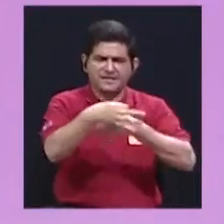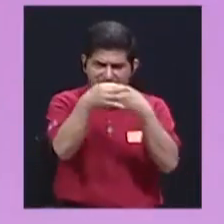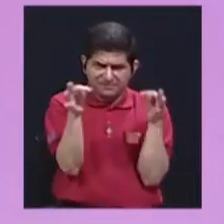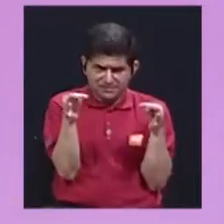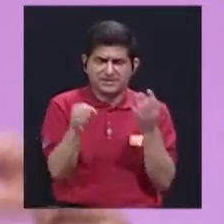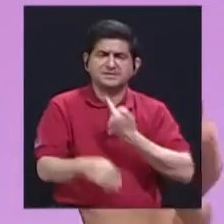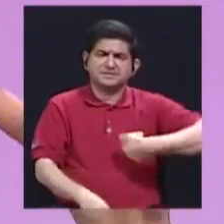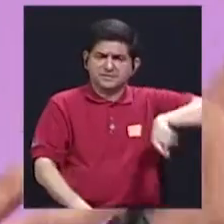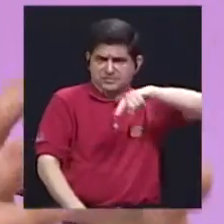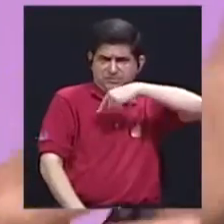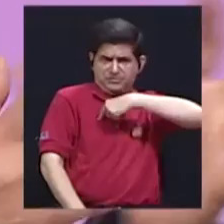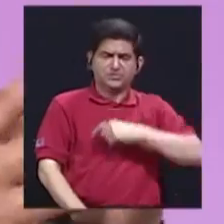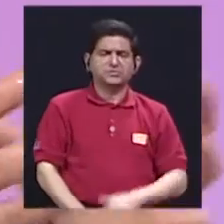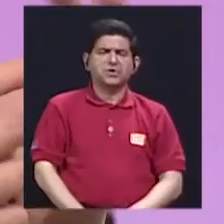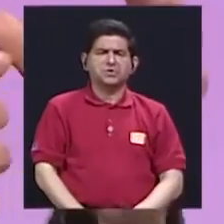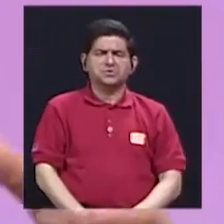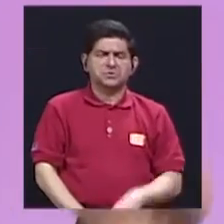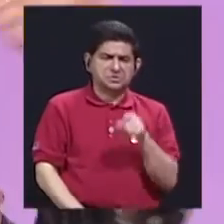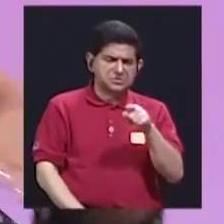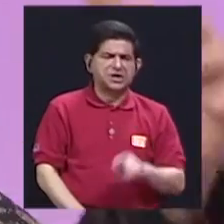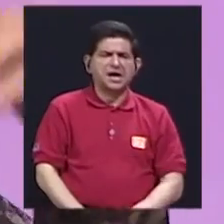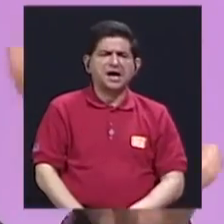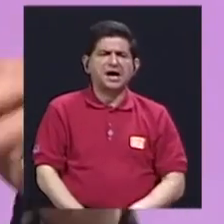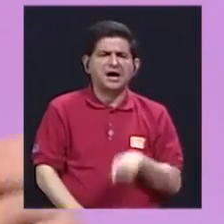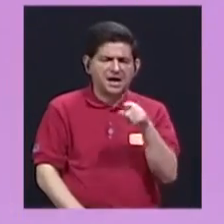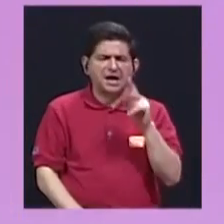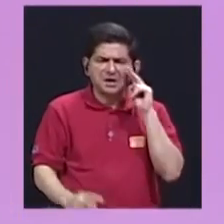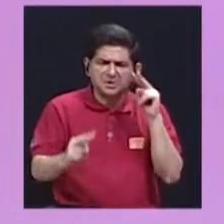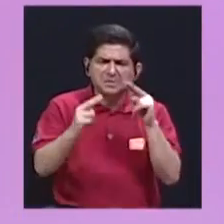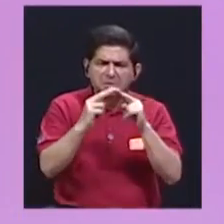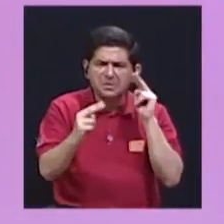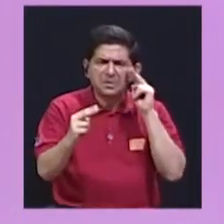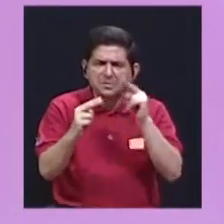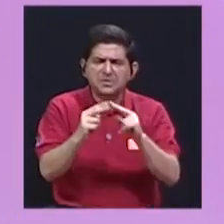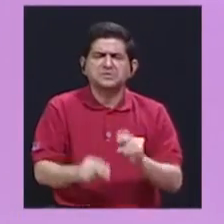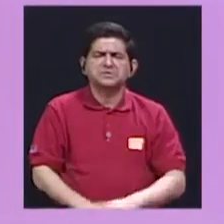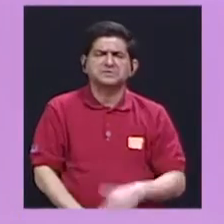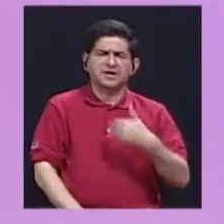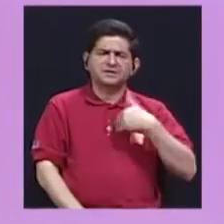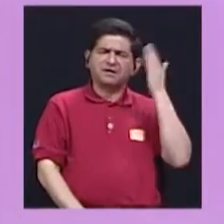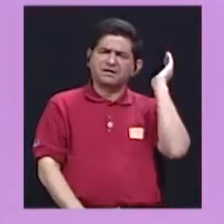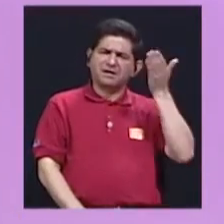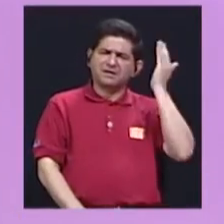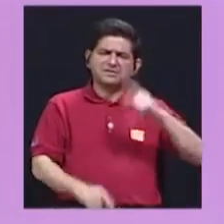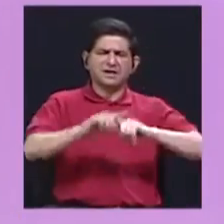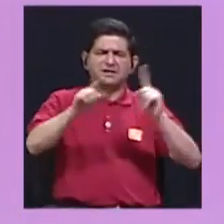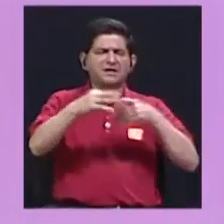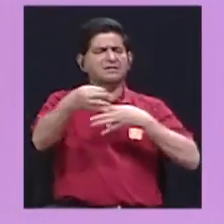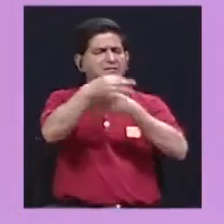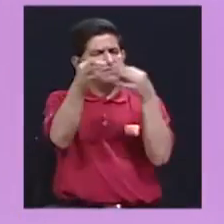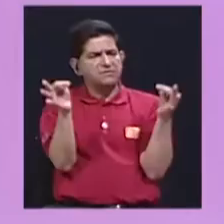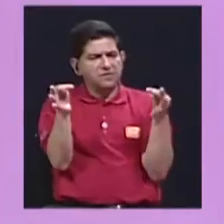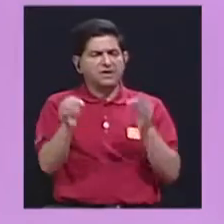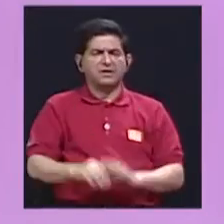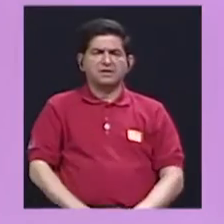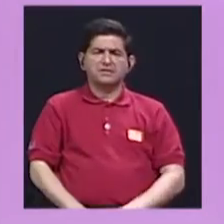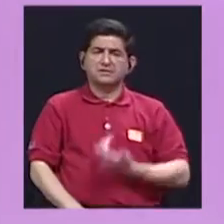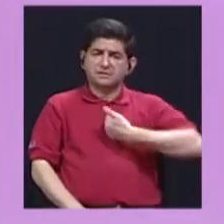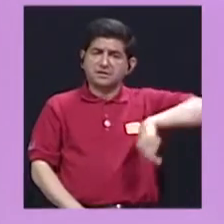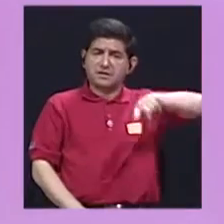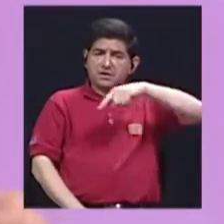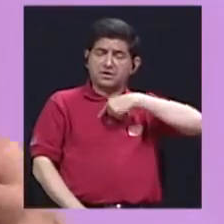como conocidas que nos fuimos así intercalando ahora recibimos charlas y talleres entonces eso nos dio